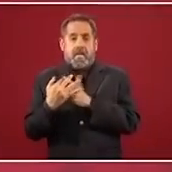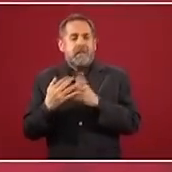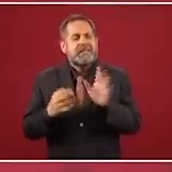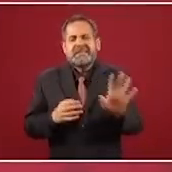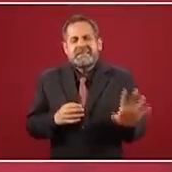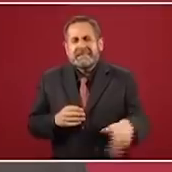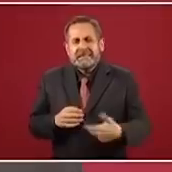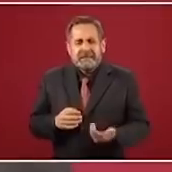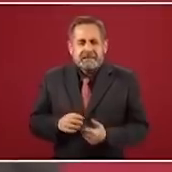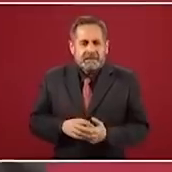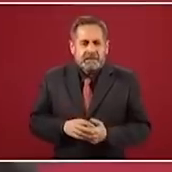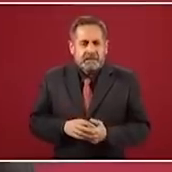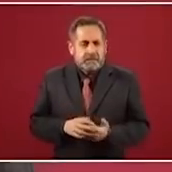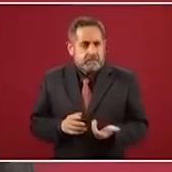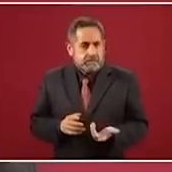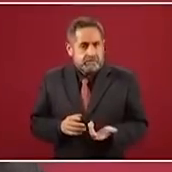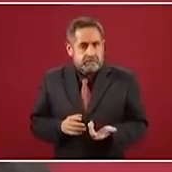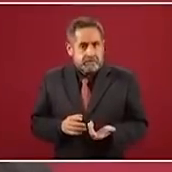Sí,